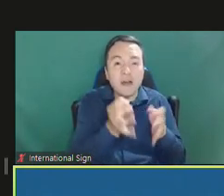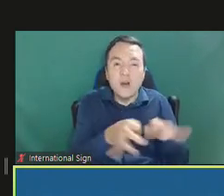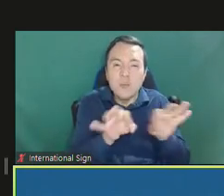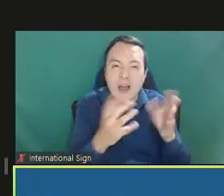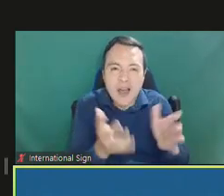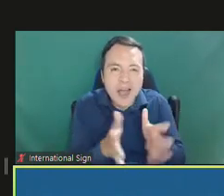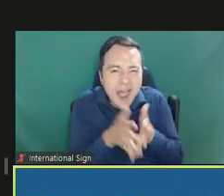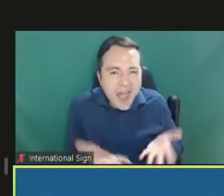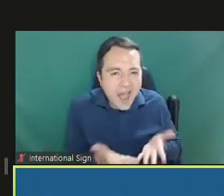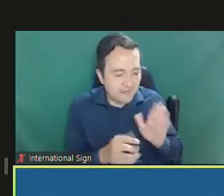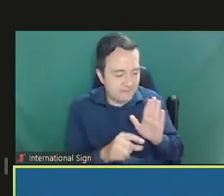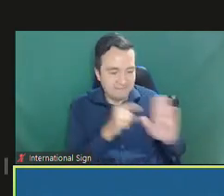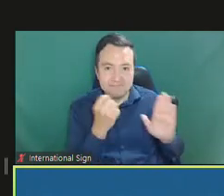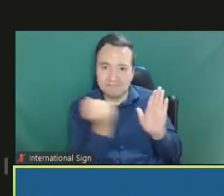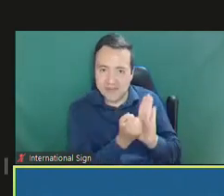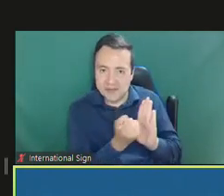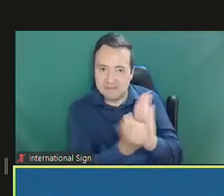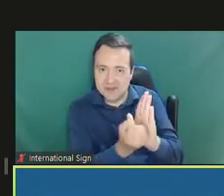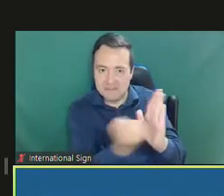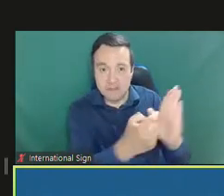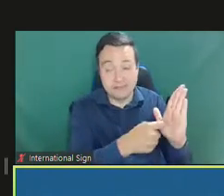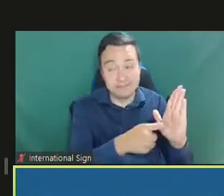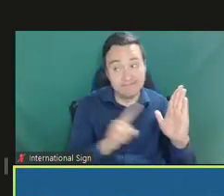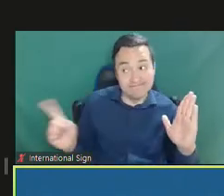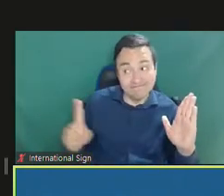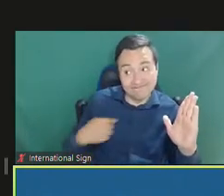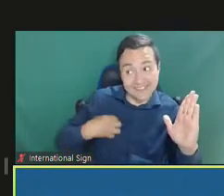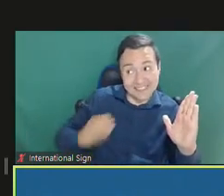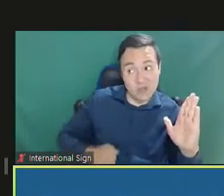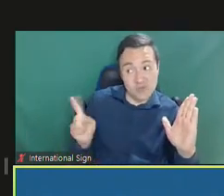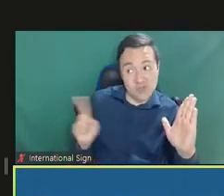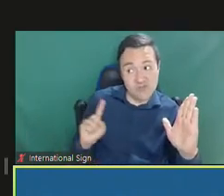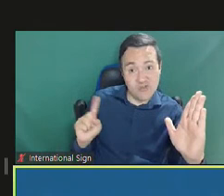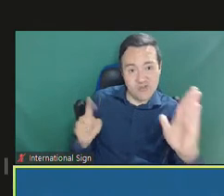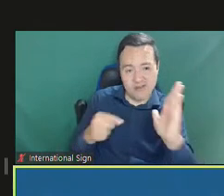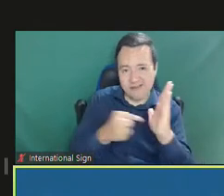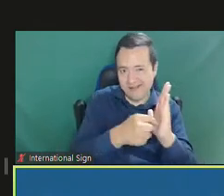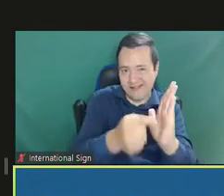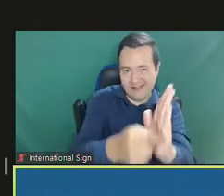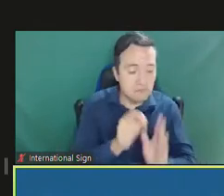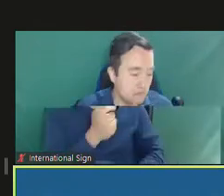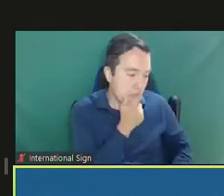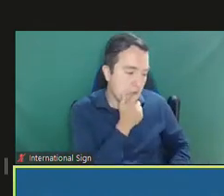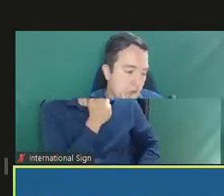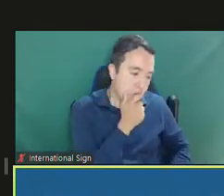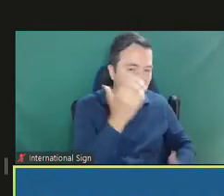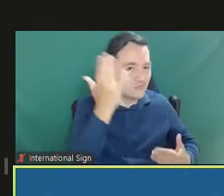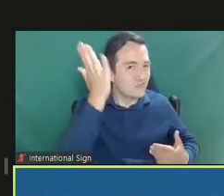sobre productos poco saludables es importante mantener esos avances